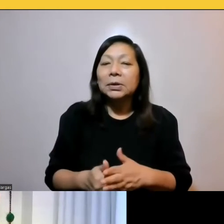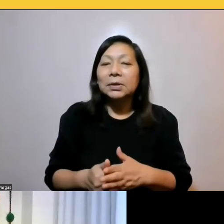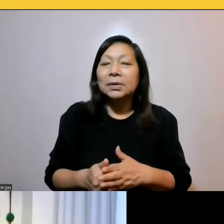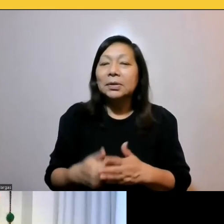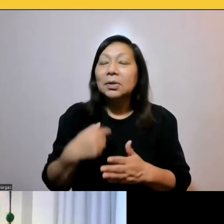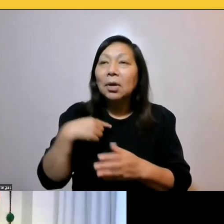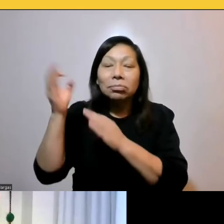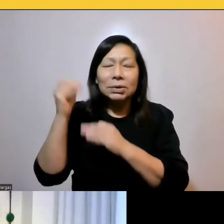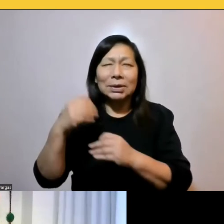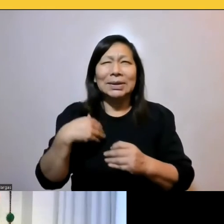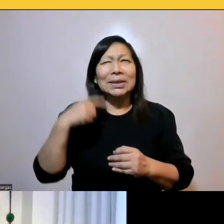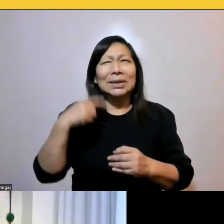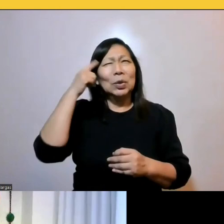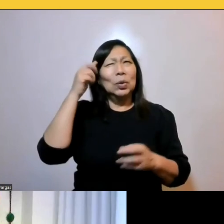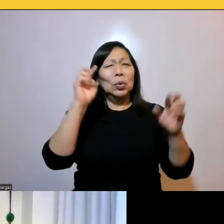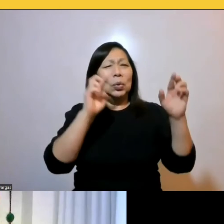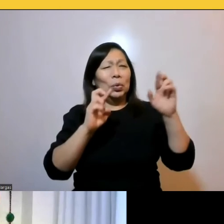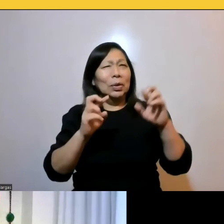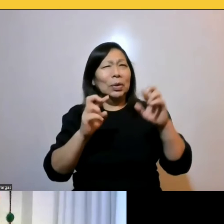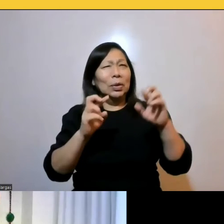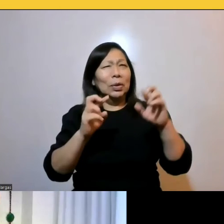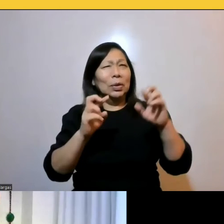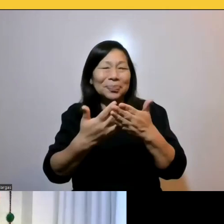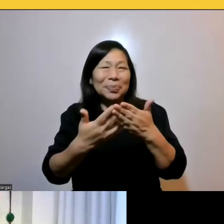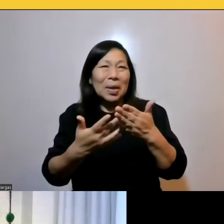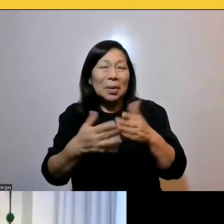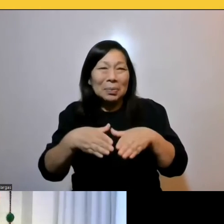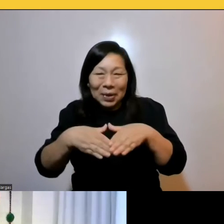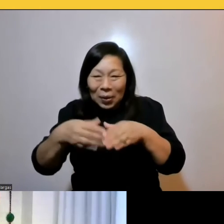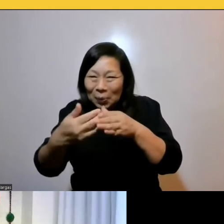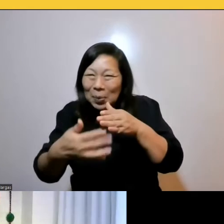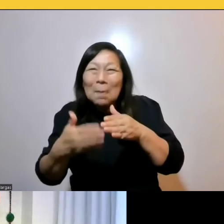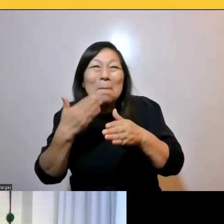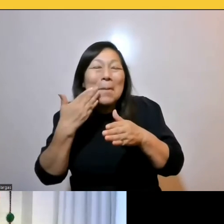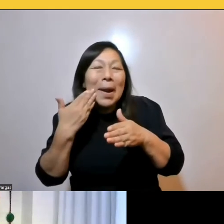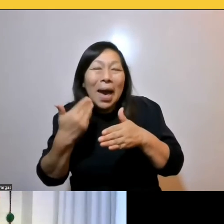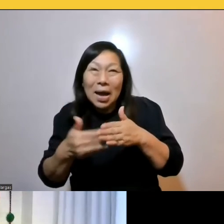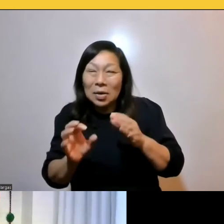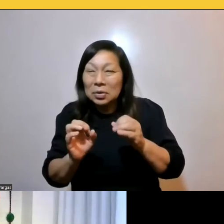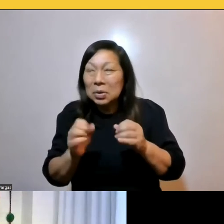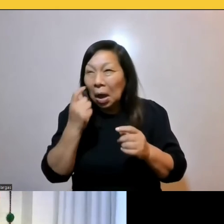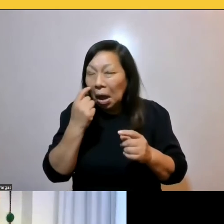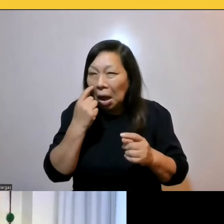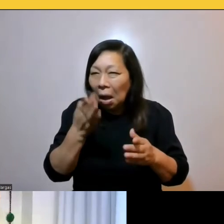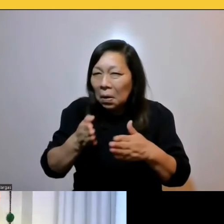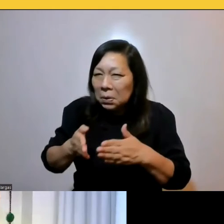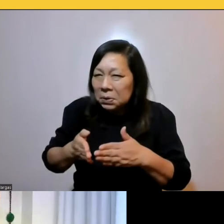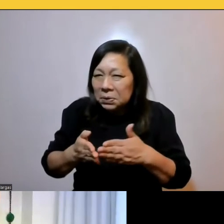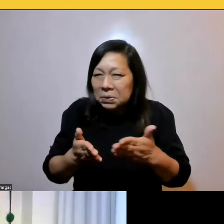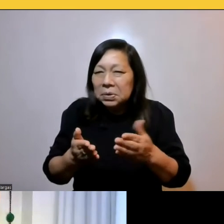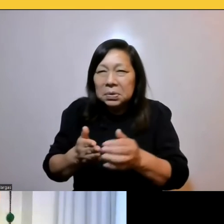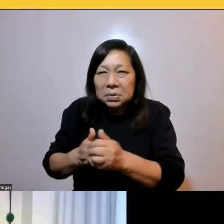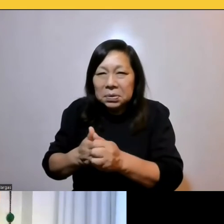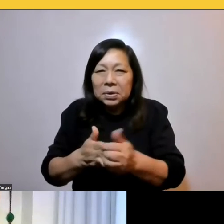esta charla, me generó la duda si mi descenso es saludable o no. No sé si conoce algún canal, guía